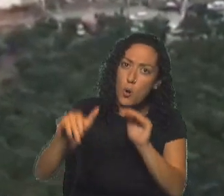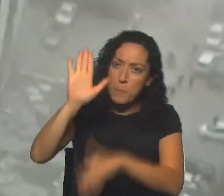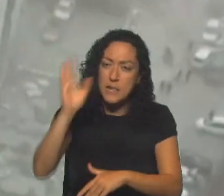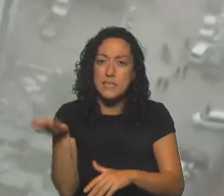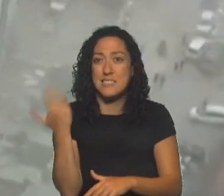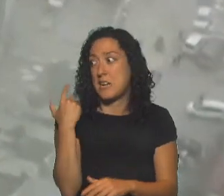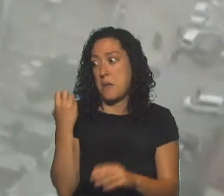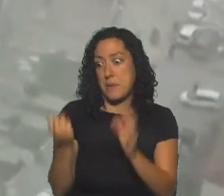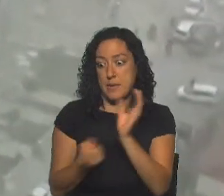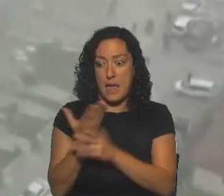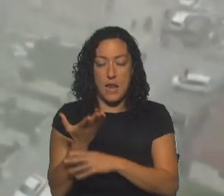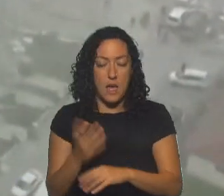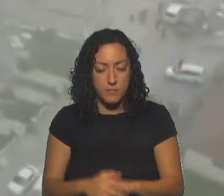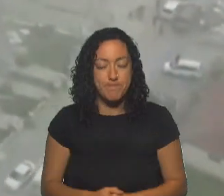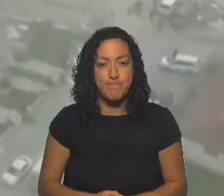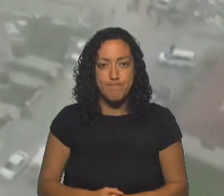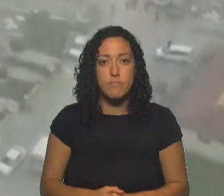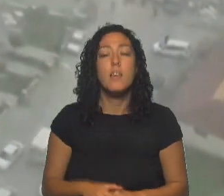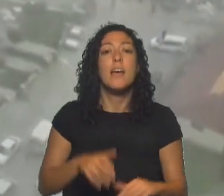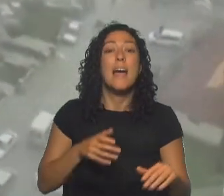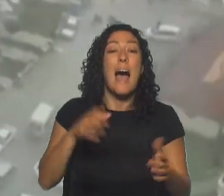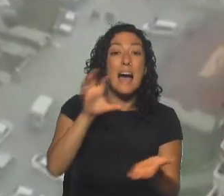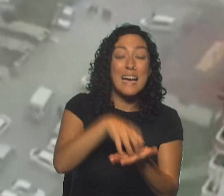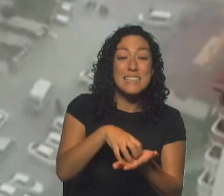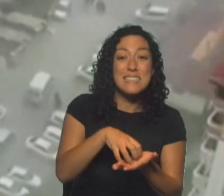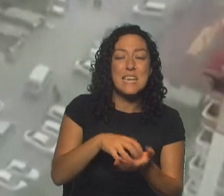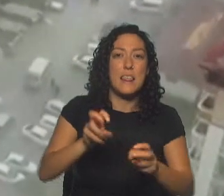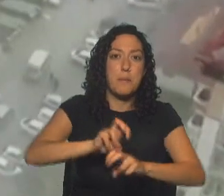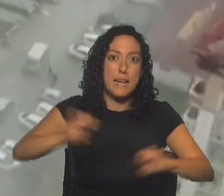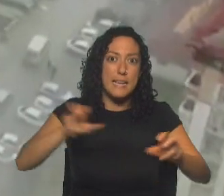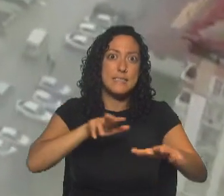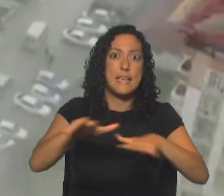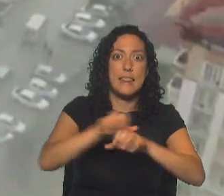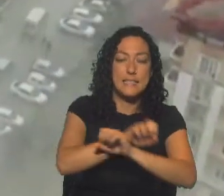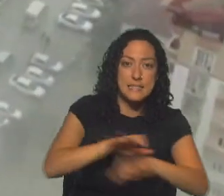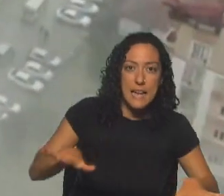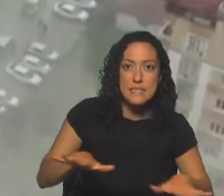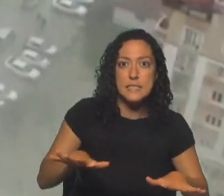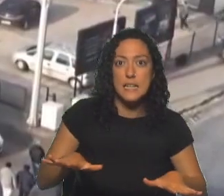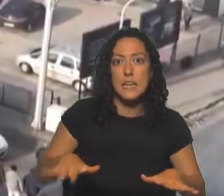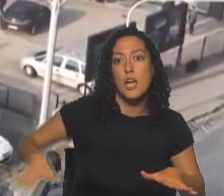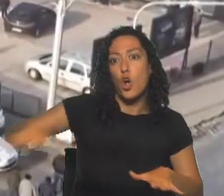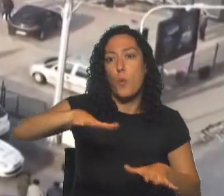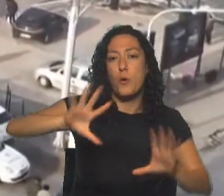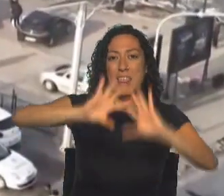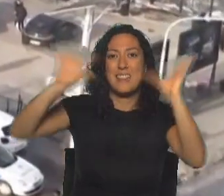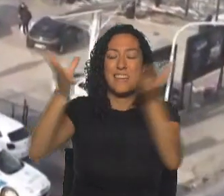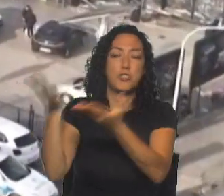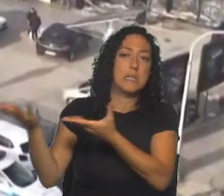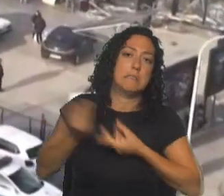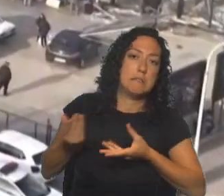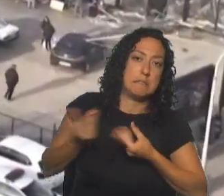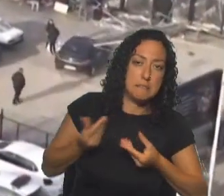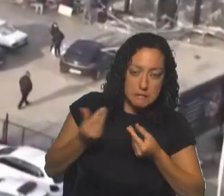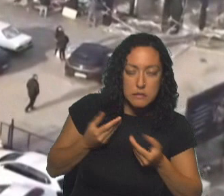la mañana. La Agencia de Gestión de Desastres y Emergencias de Turquía pidió ayuda a la comunidad internacional.